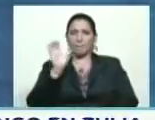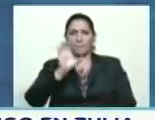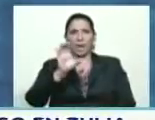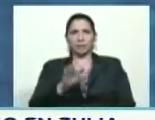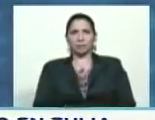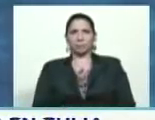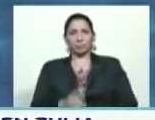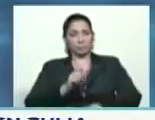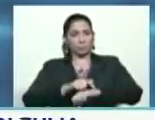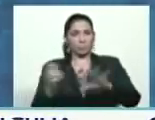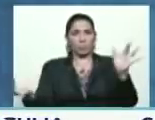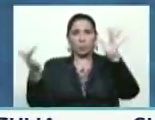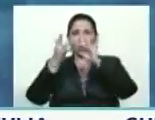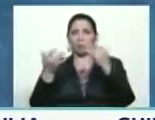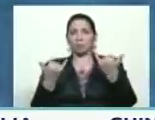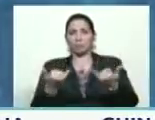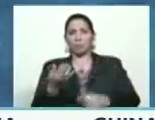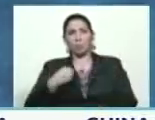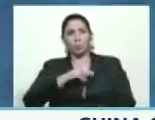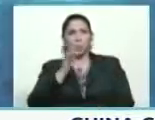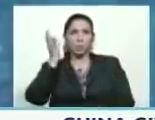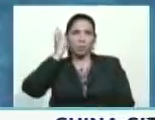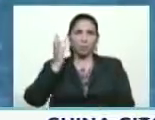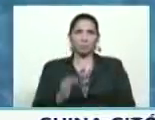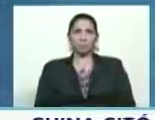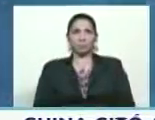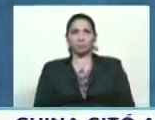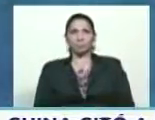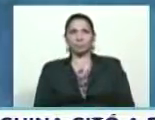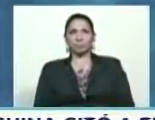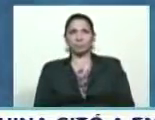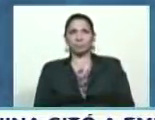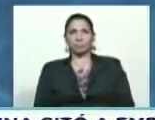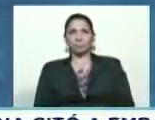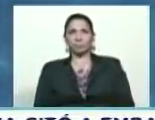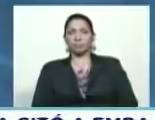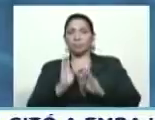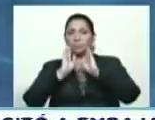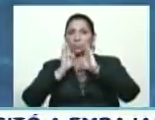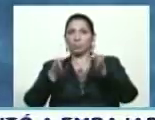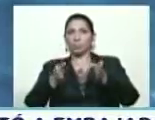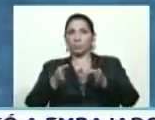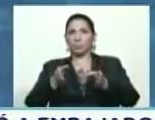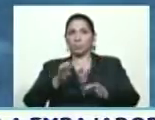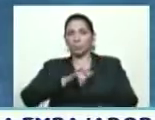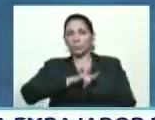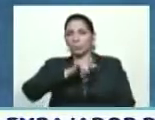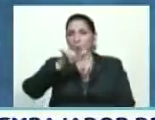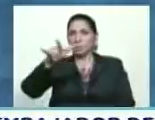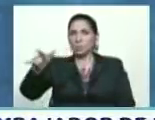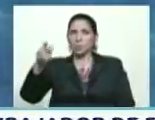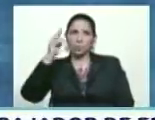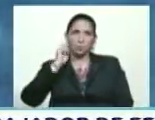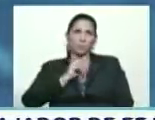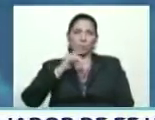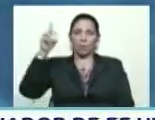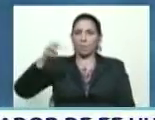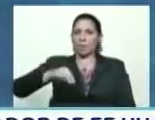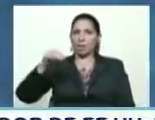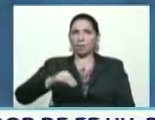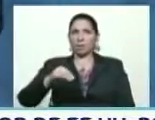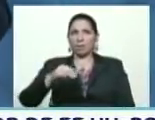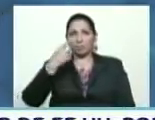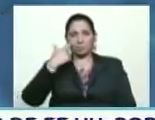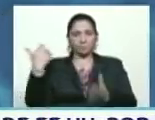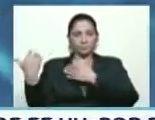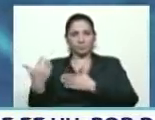A esta hora vamos a establecer un contacto con nuestra compañera Joanely Lunqui. Ella se encuentra en Rampa 4, Aeropuerto Internacional Simón Bolívar, donde se genera información de interés.